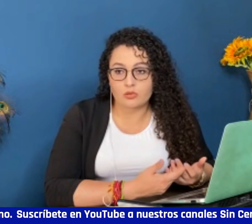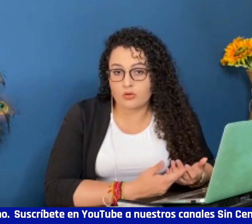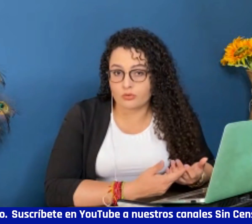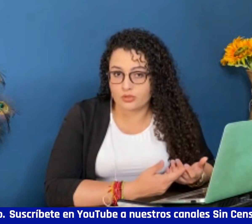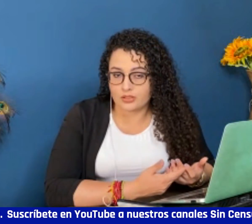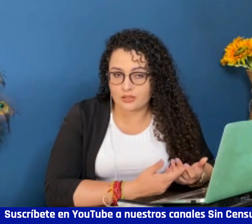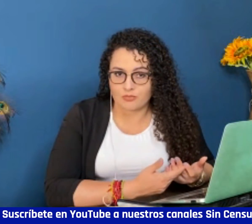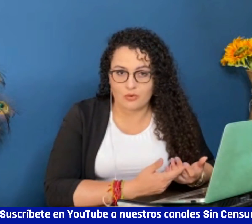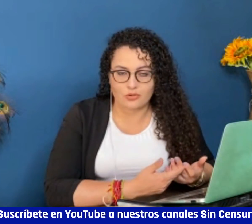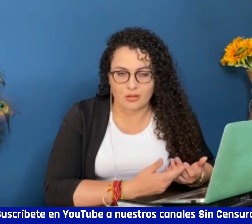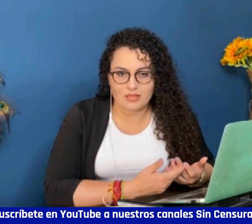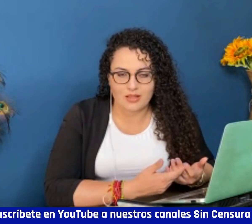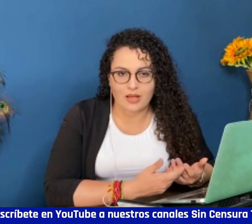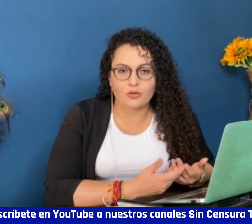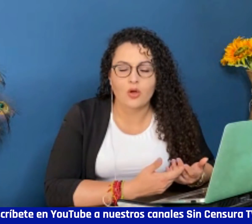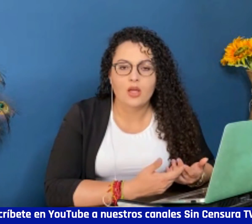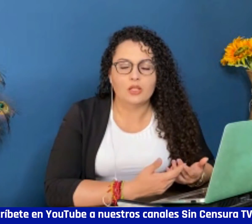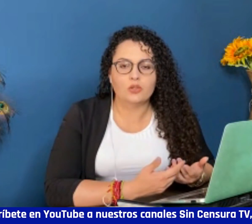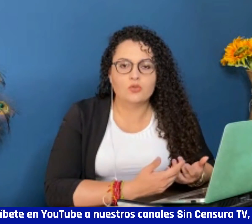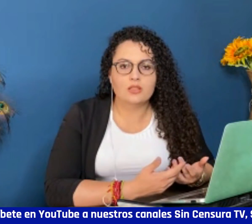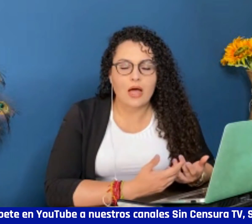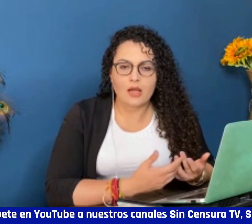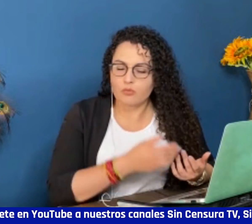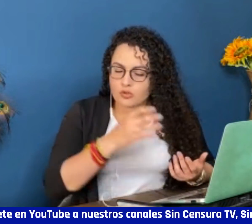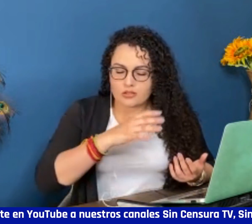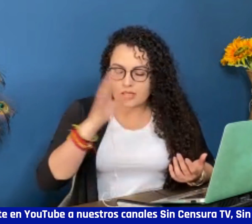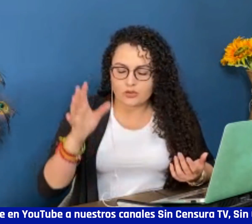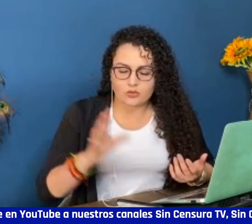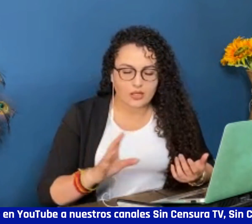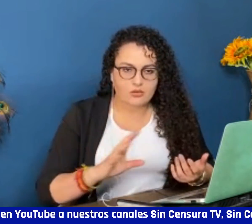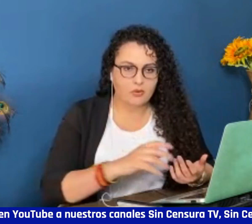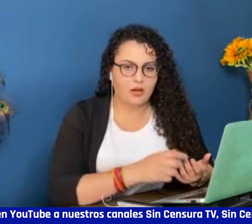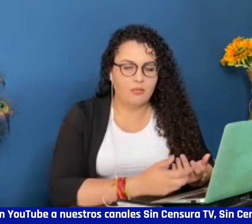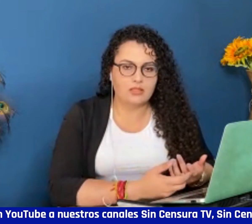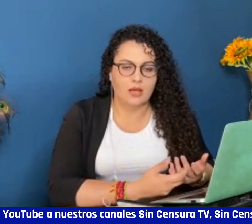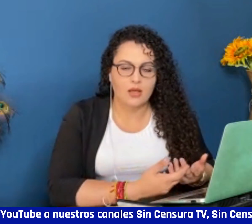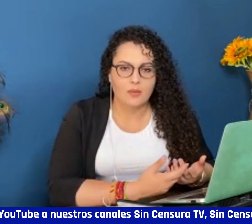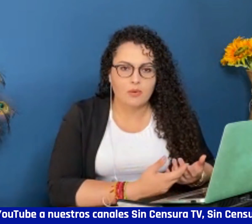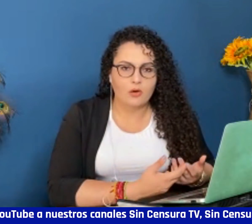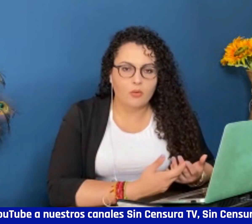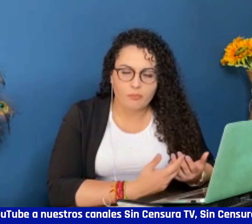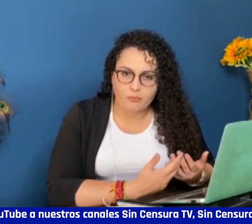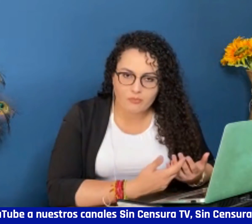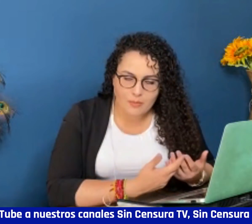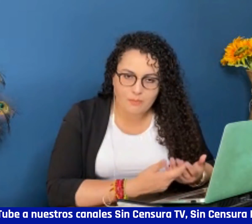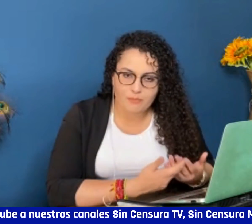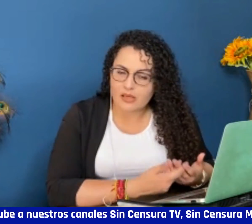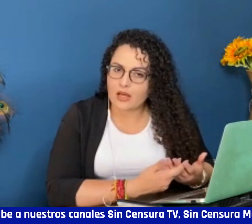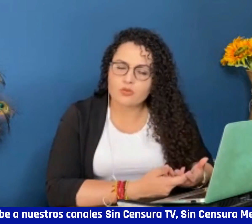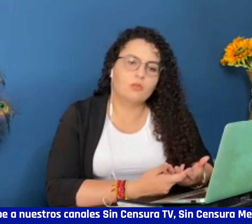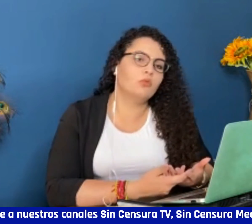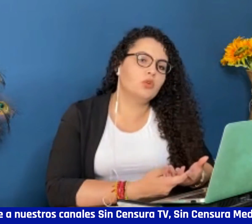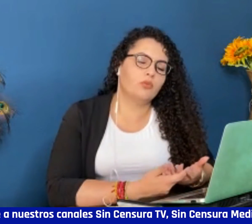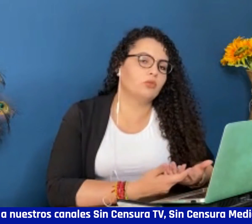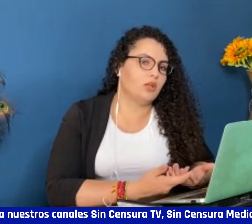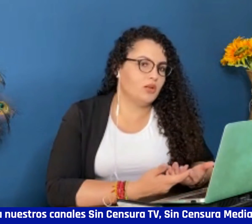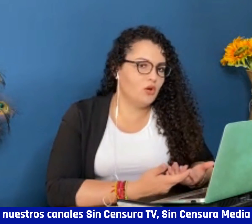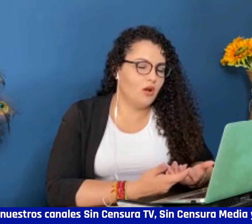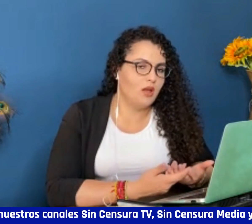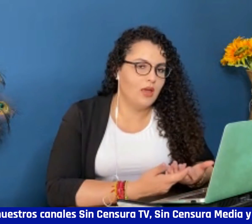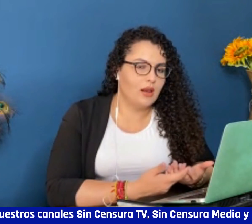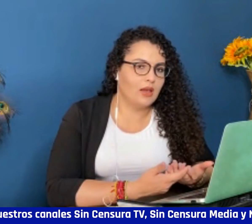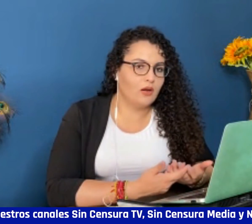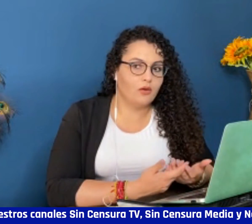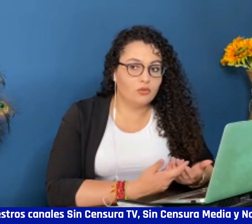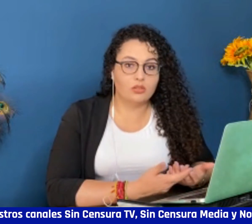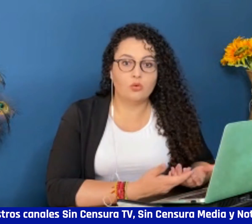el Departamento de Justicia también lo está investigando. Entonces, hay muchos delitos aquí sobre la mesa, pero me causa mucha